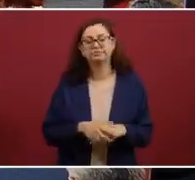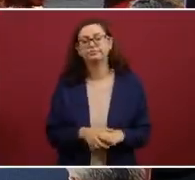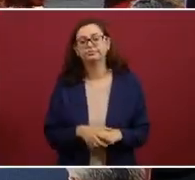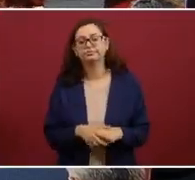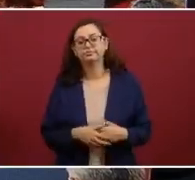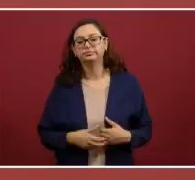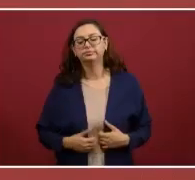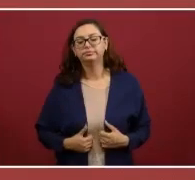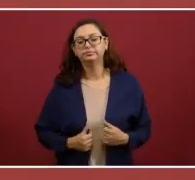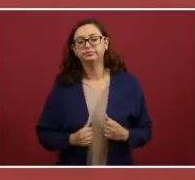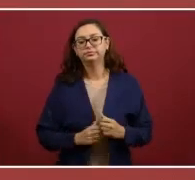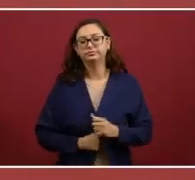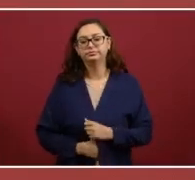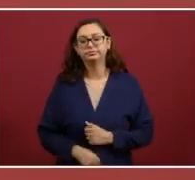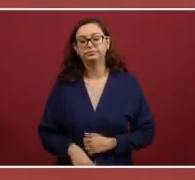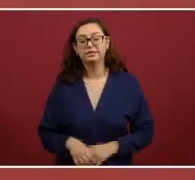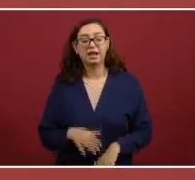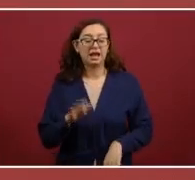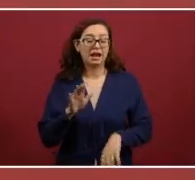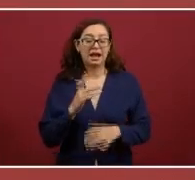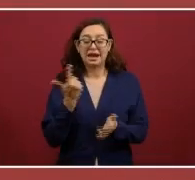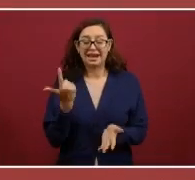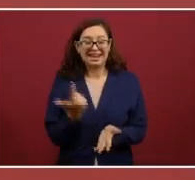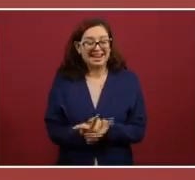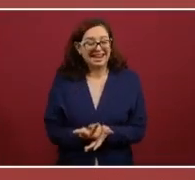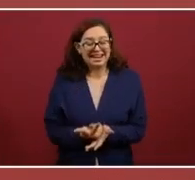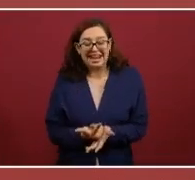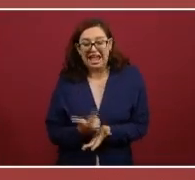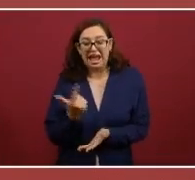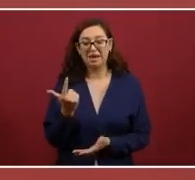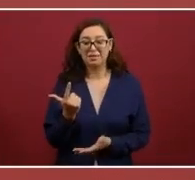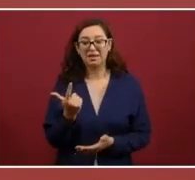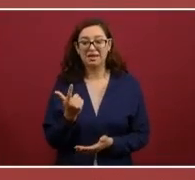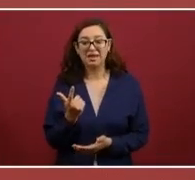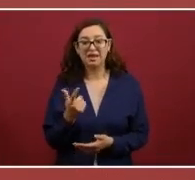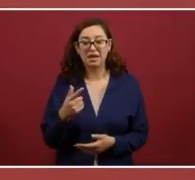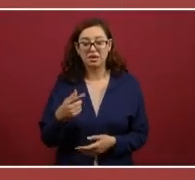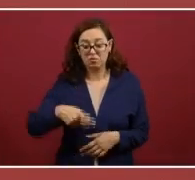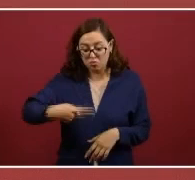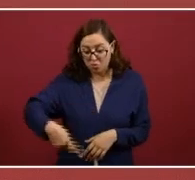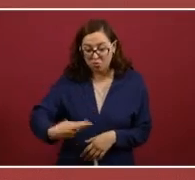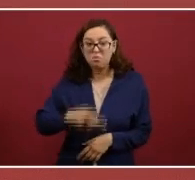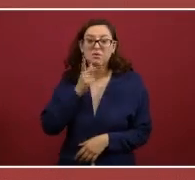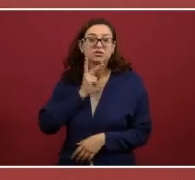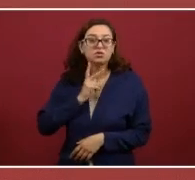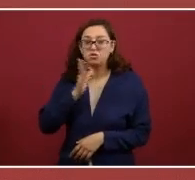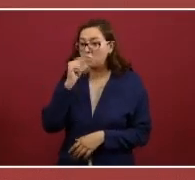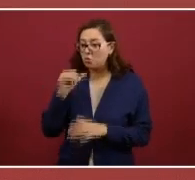Llegamos al extremo de comprar petróleo,